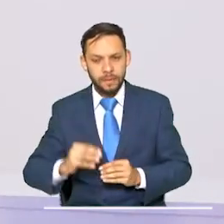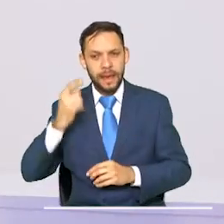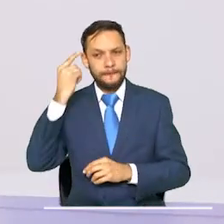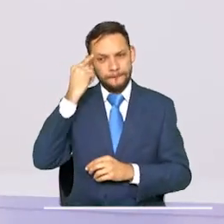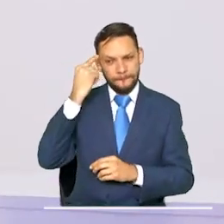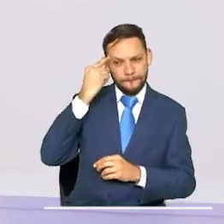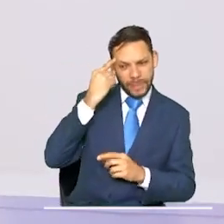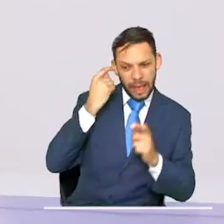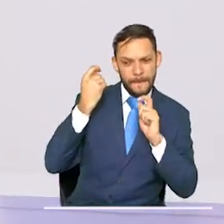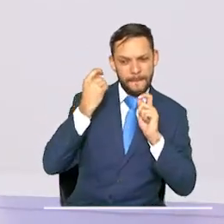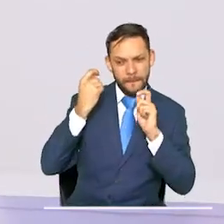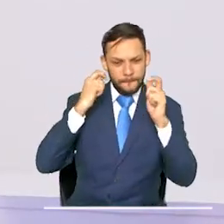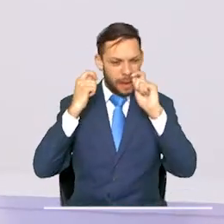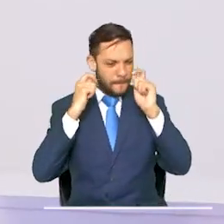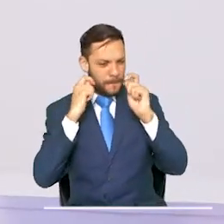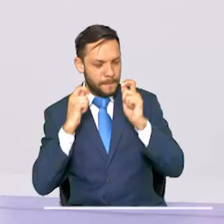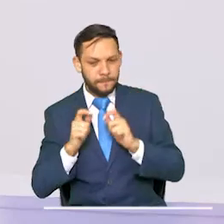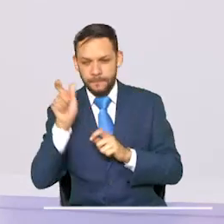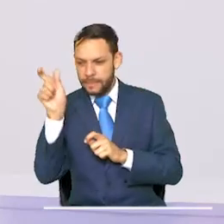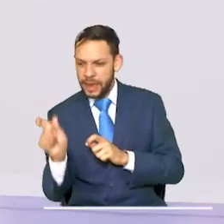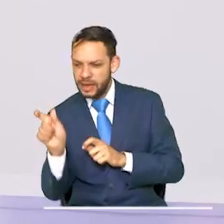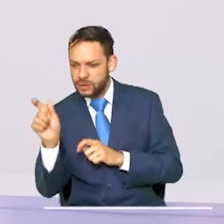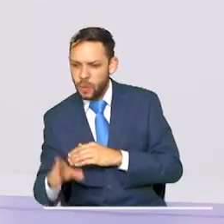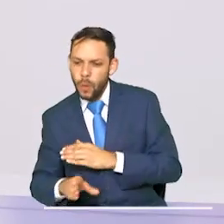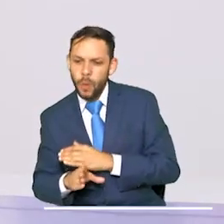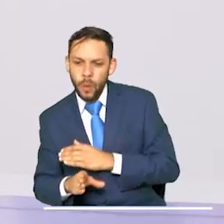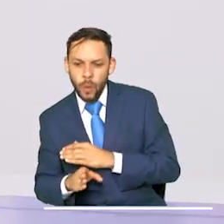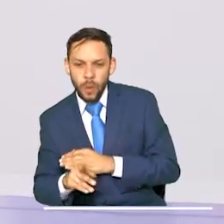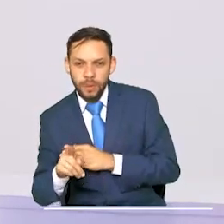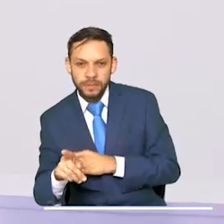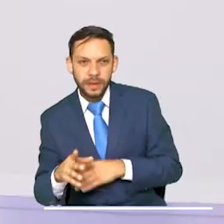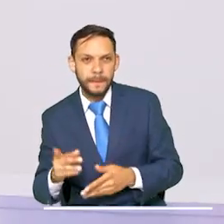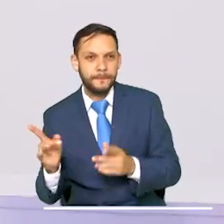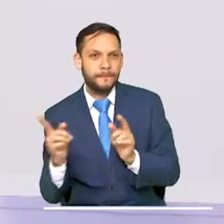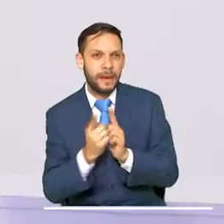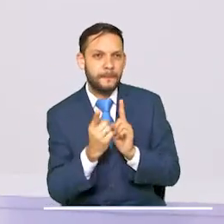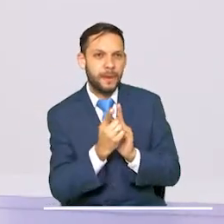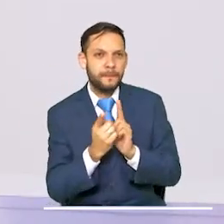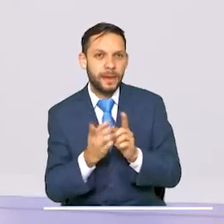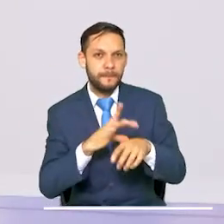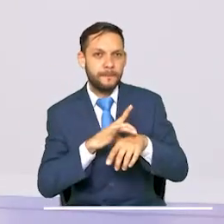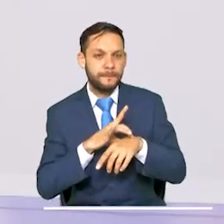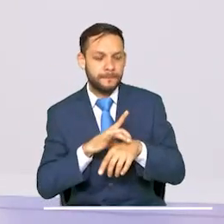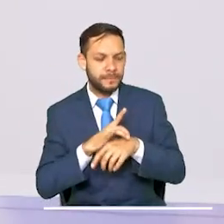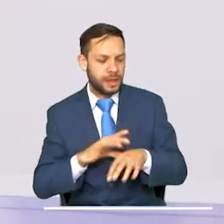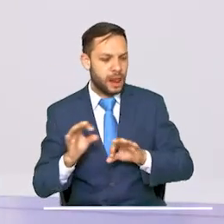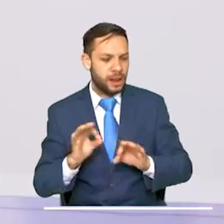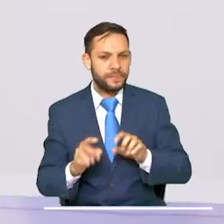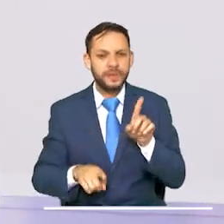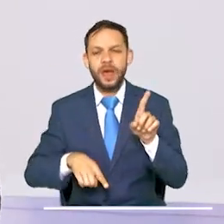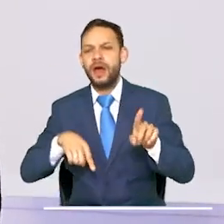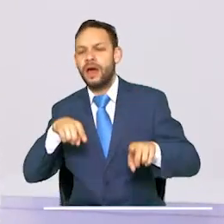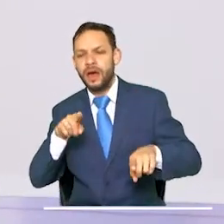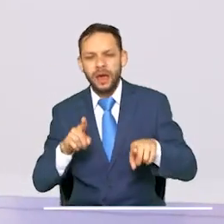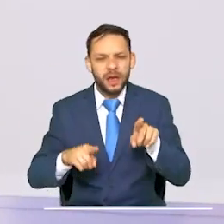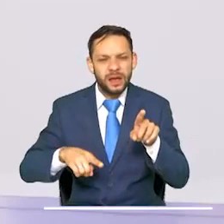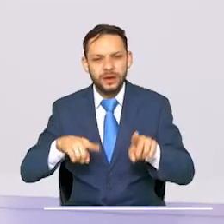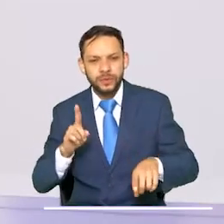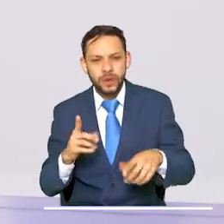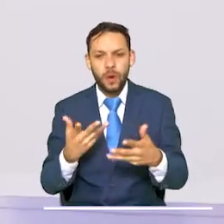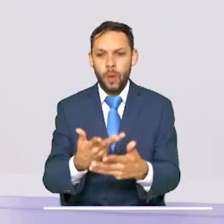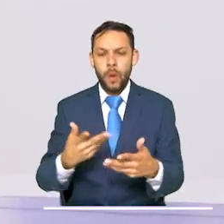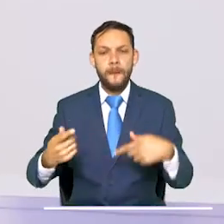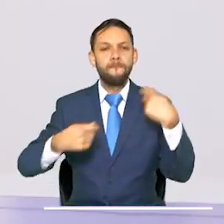esa relación que manejamos con seres humanos en una consulta médica. Porque a veces estas ofertas